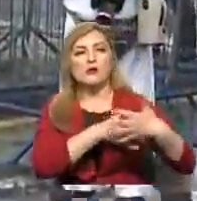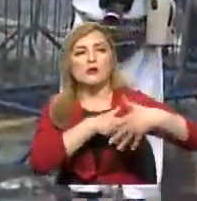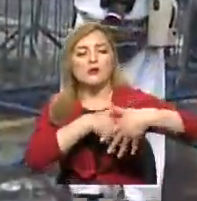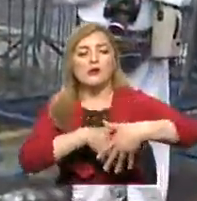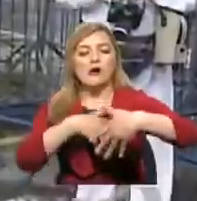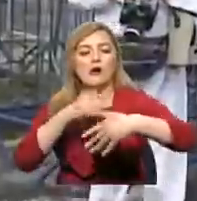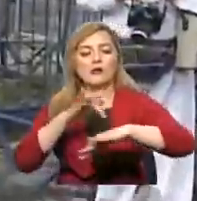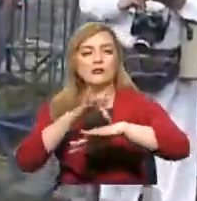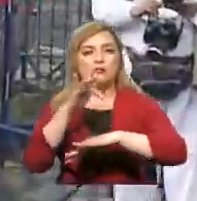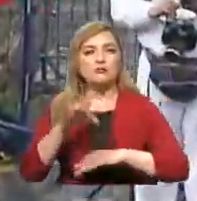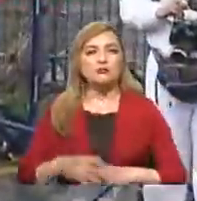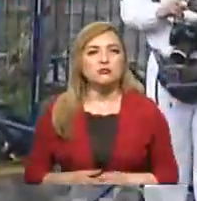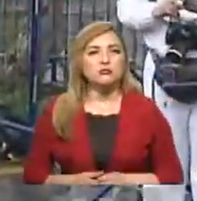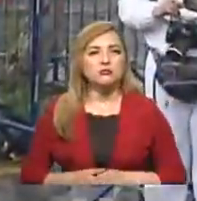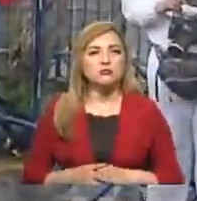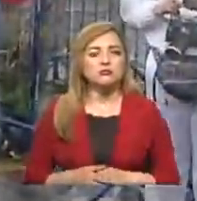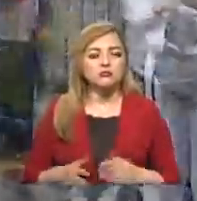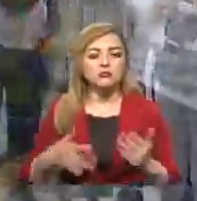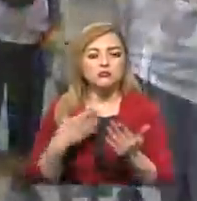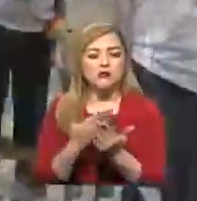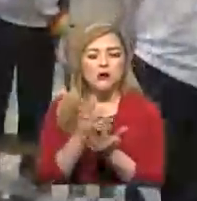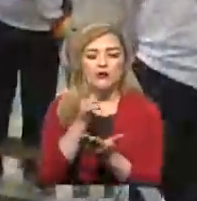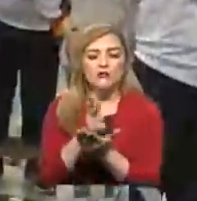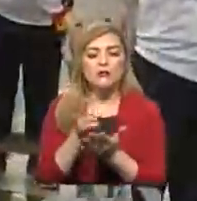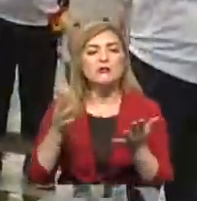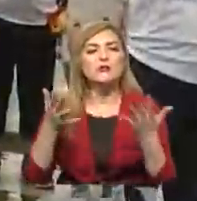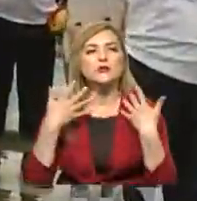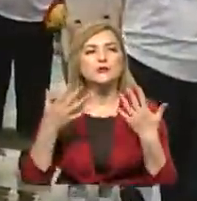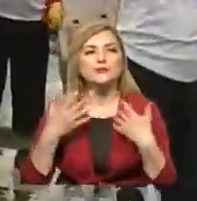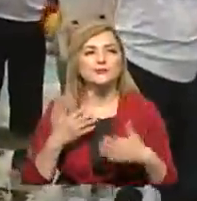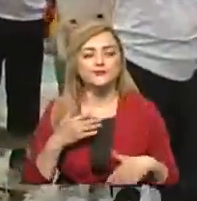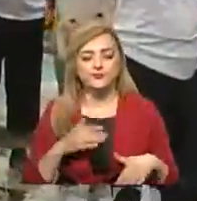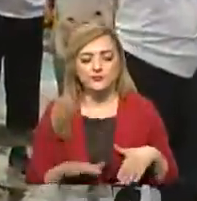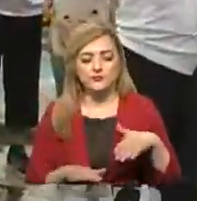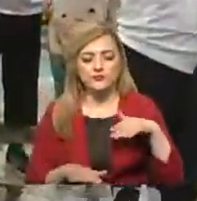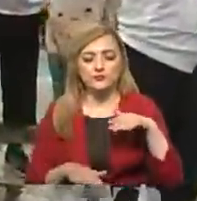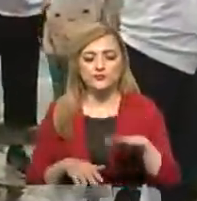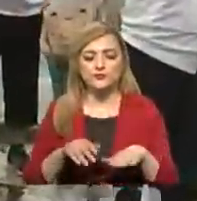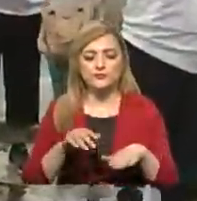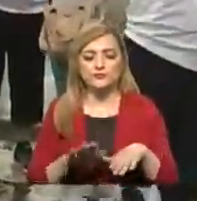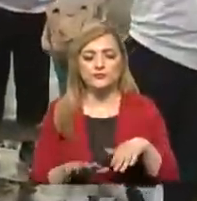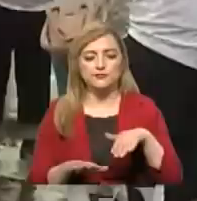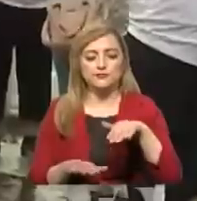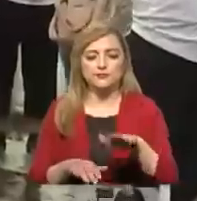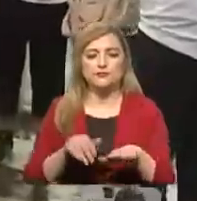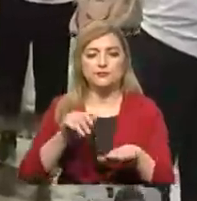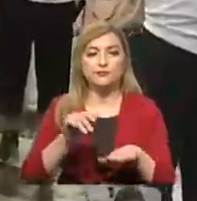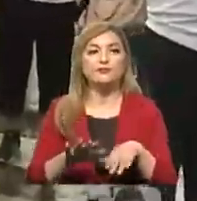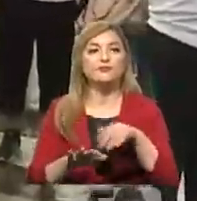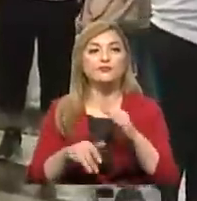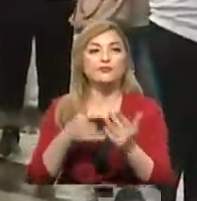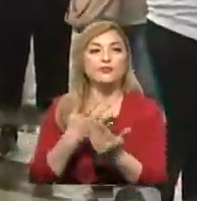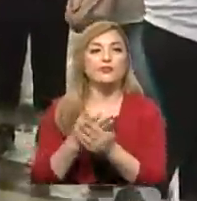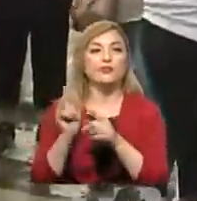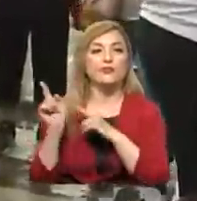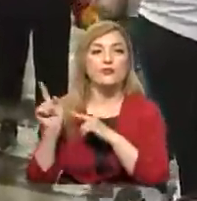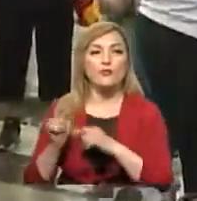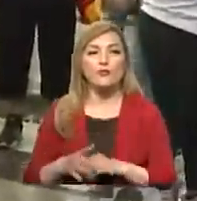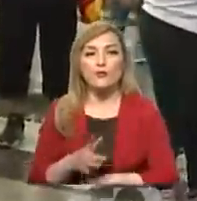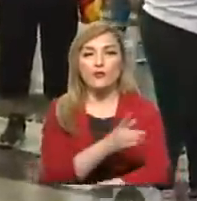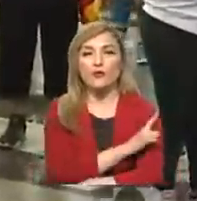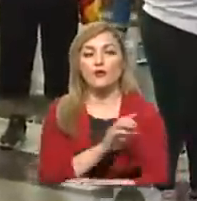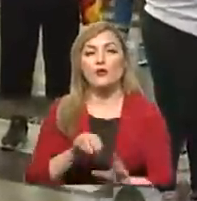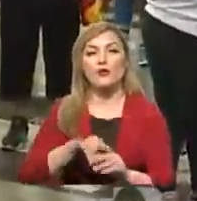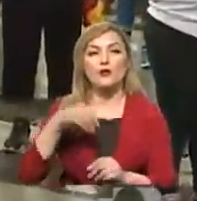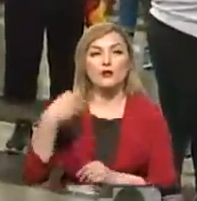la mañana. Ellos arribaron a la terminal terrestre de Guayaquil y caminaron a lo largo de la avenida hasta llegar acá a los exteriores de la